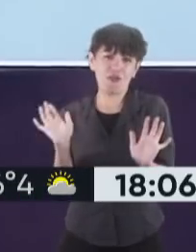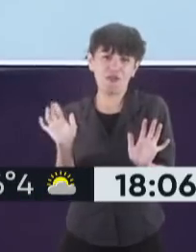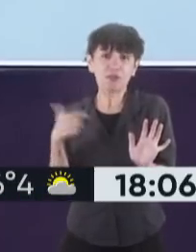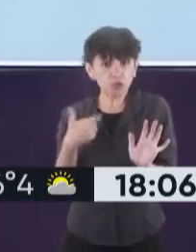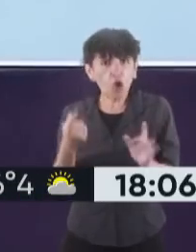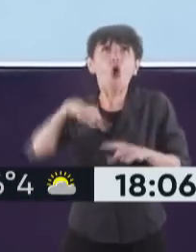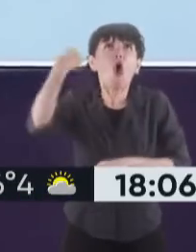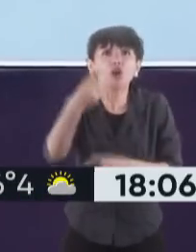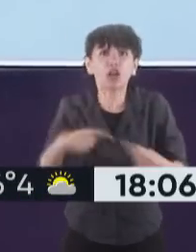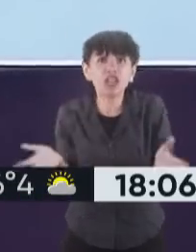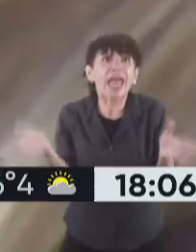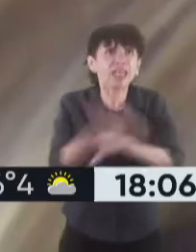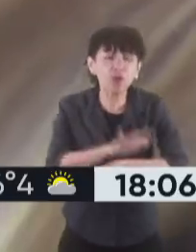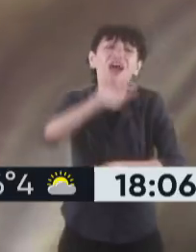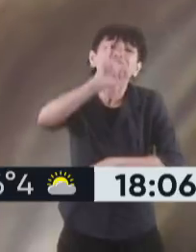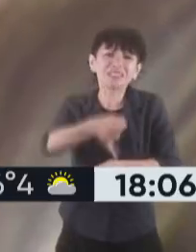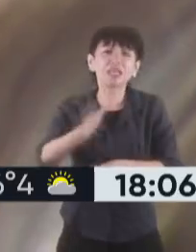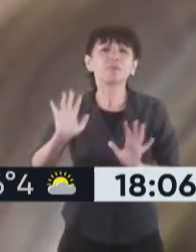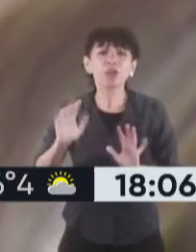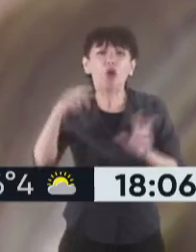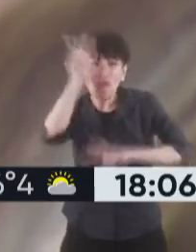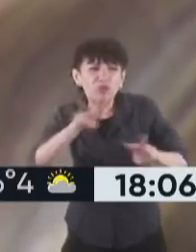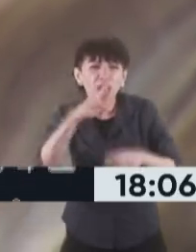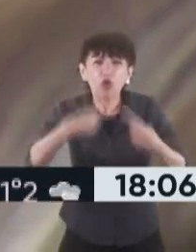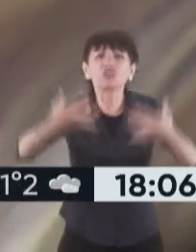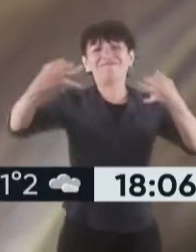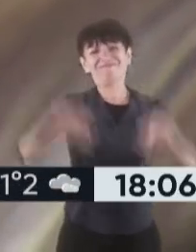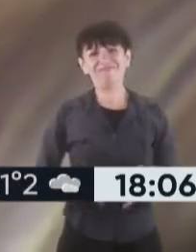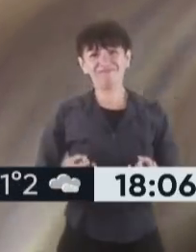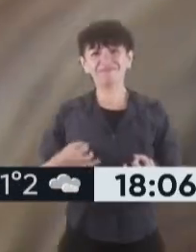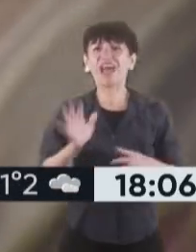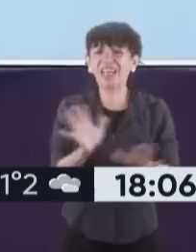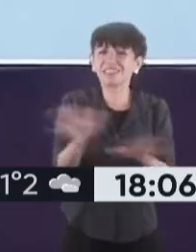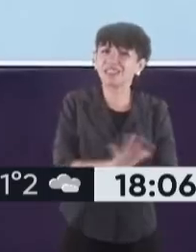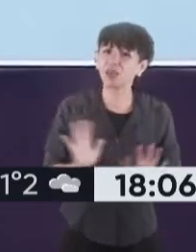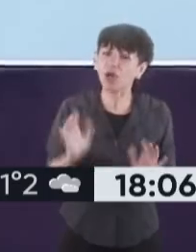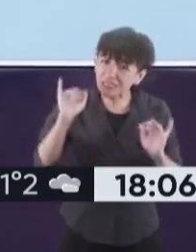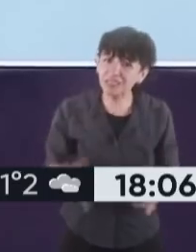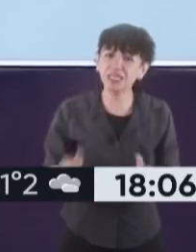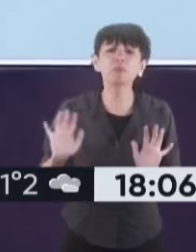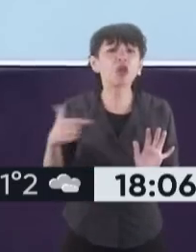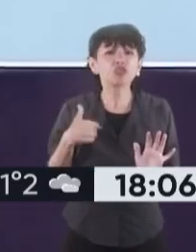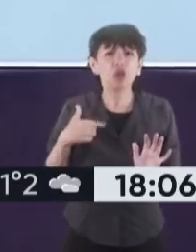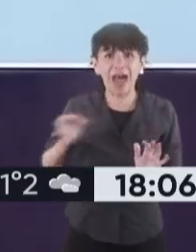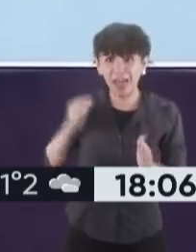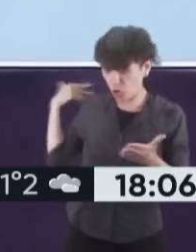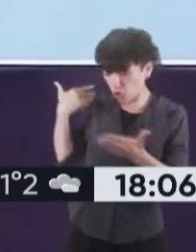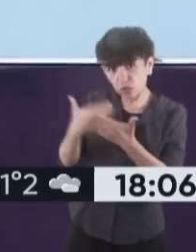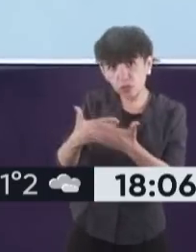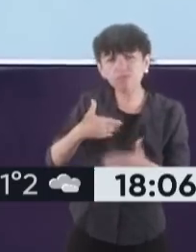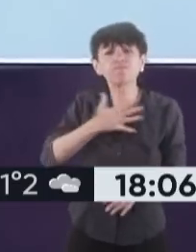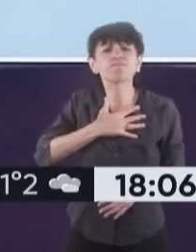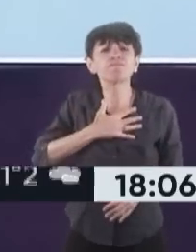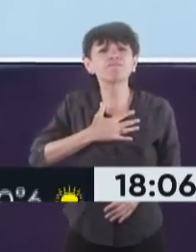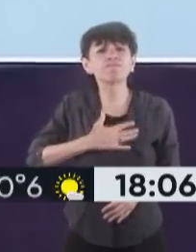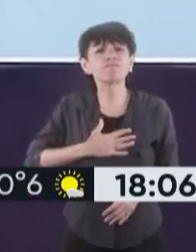pudo haber equivocado, ¿sí? Es posible. Honestamente me pudo haber equivocado. Pero me llevo la tranquilidad de todos estos años que dejé